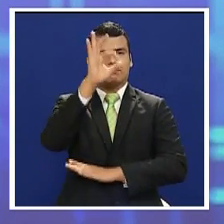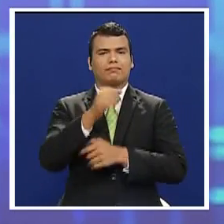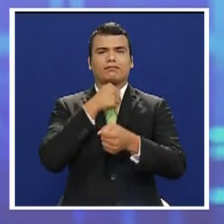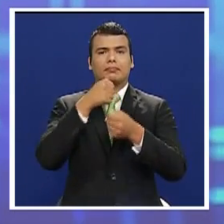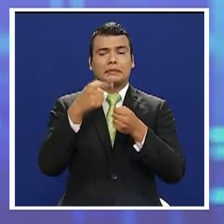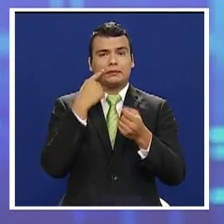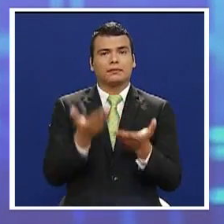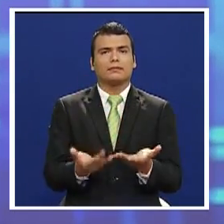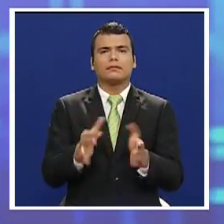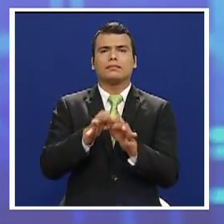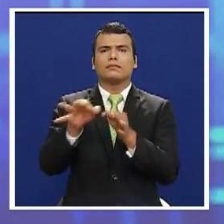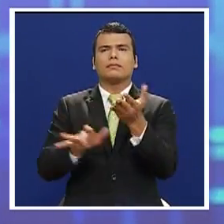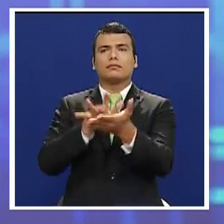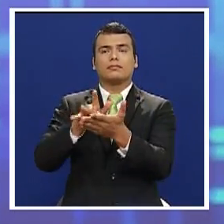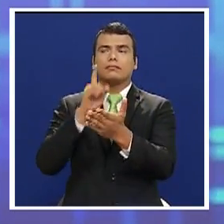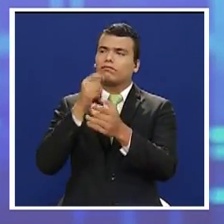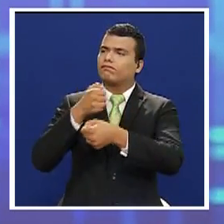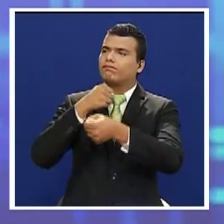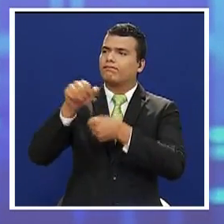www.papasmargarita.com para más información.